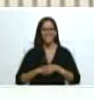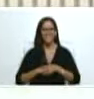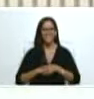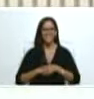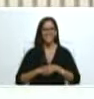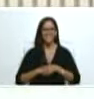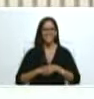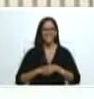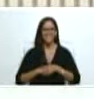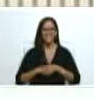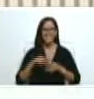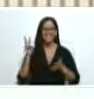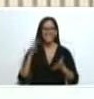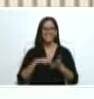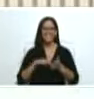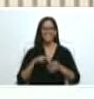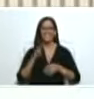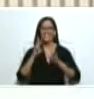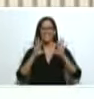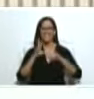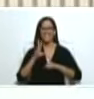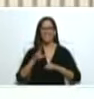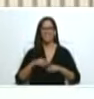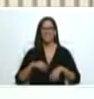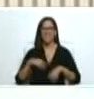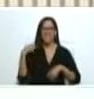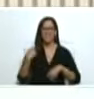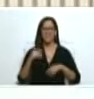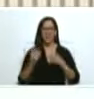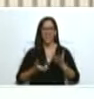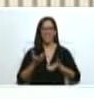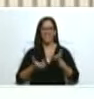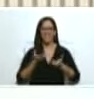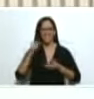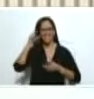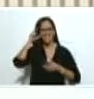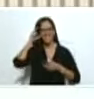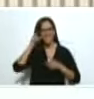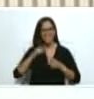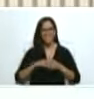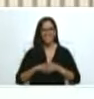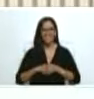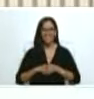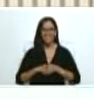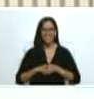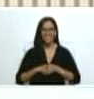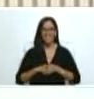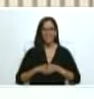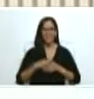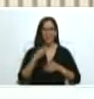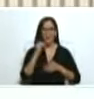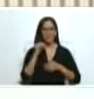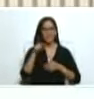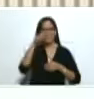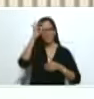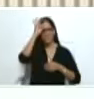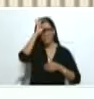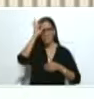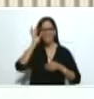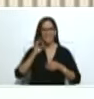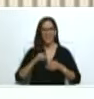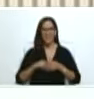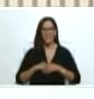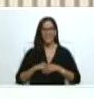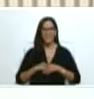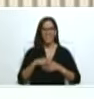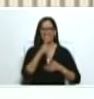Por aquí estaba yo leyendo a Chepa Candela en estos días. Los más jóvenes no saben. Tú no sabes,